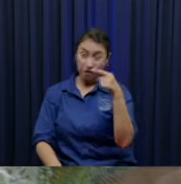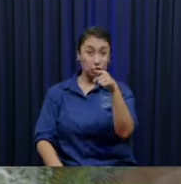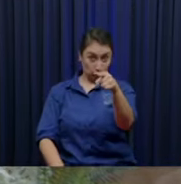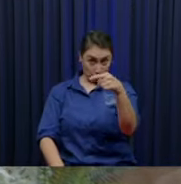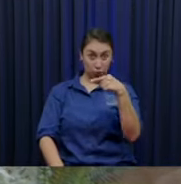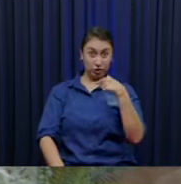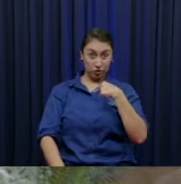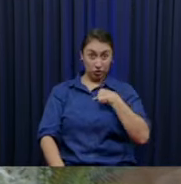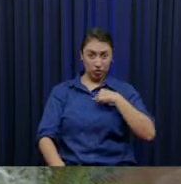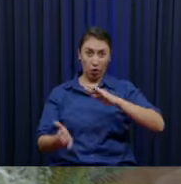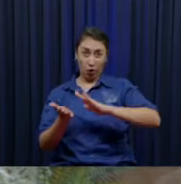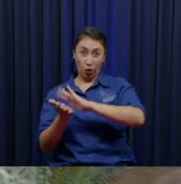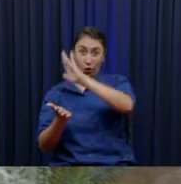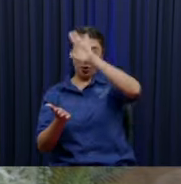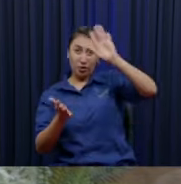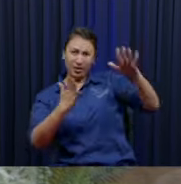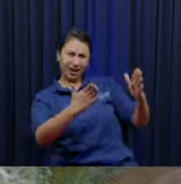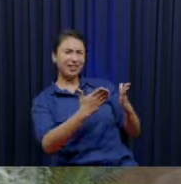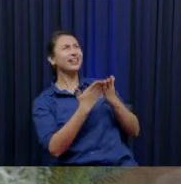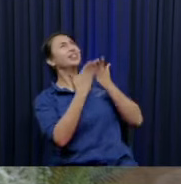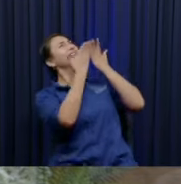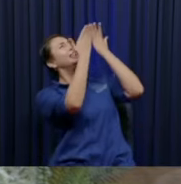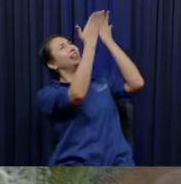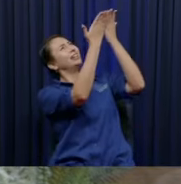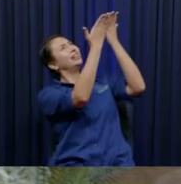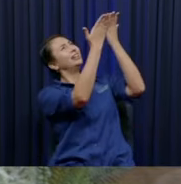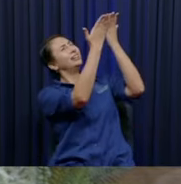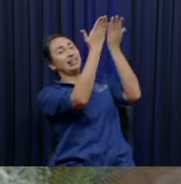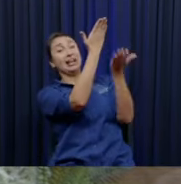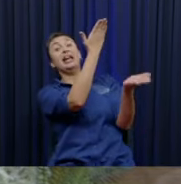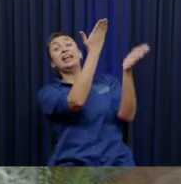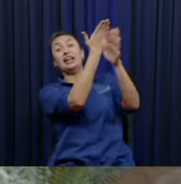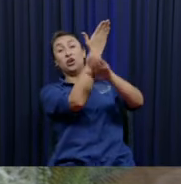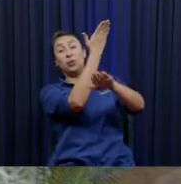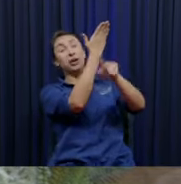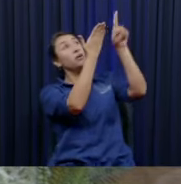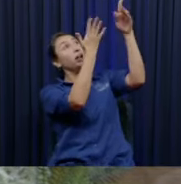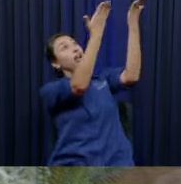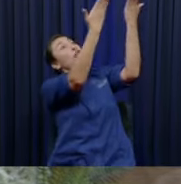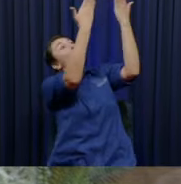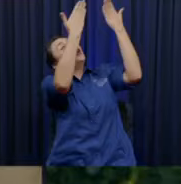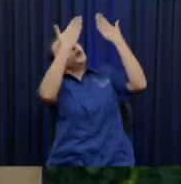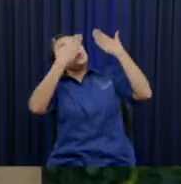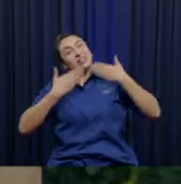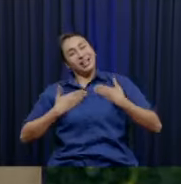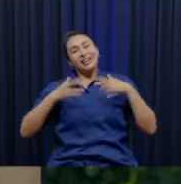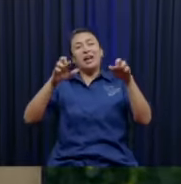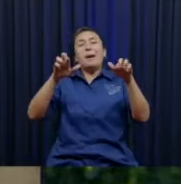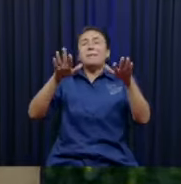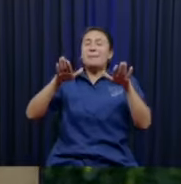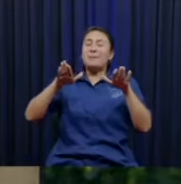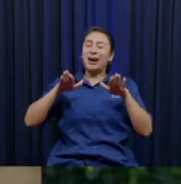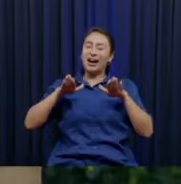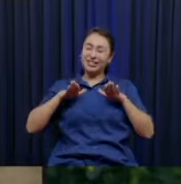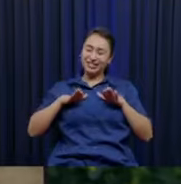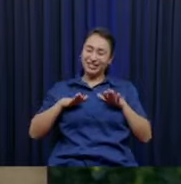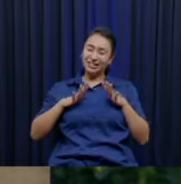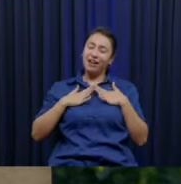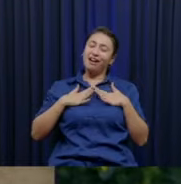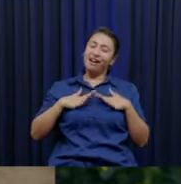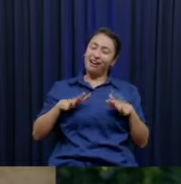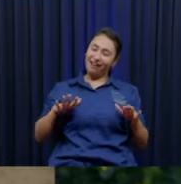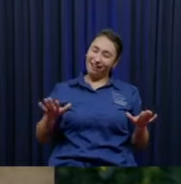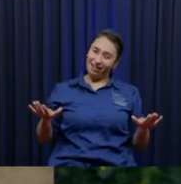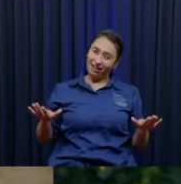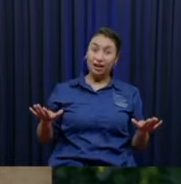ser que vamos a tener paz nosotros aquí. Eso nos podría servir mucho, que hay alabanzas que no dan paz. Entonces no le están dando gloria a Dios